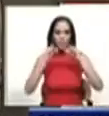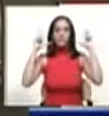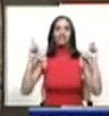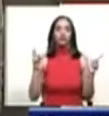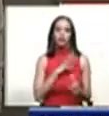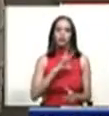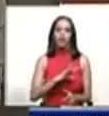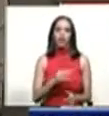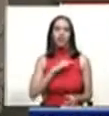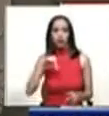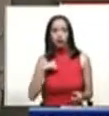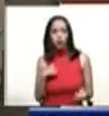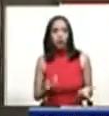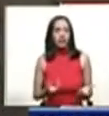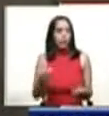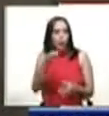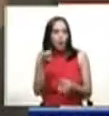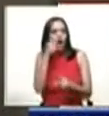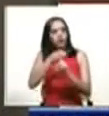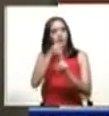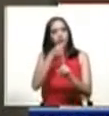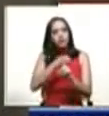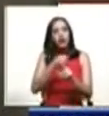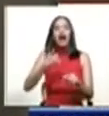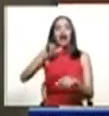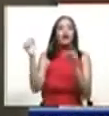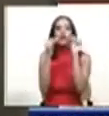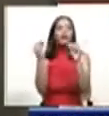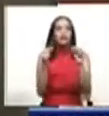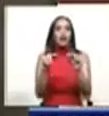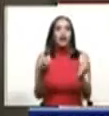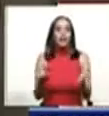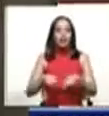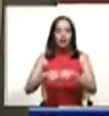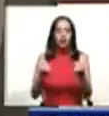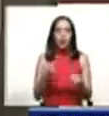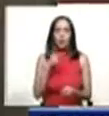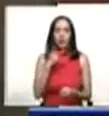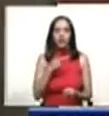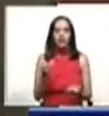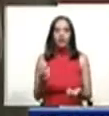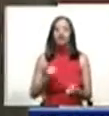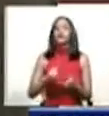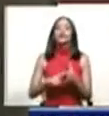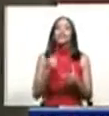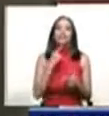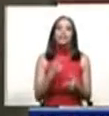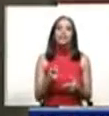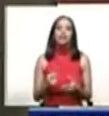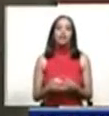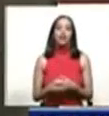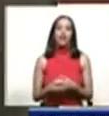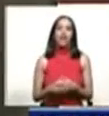estamos reivindicando. Hay una discusión en esta coyuntura política, en donde el señor Ugalde dice, el 10 de enero vamos